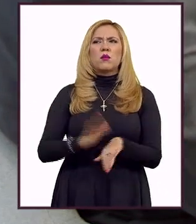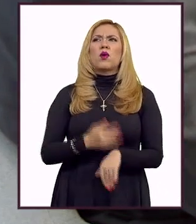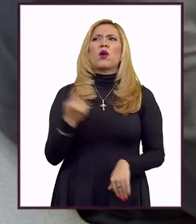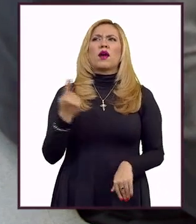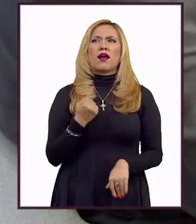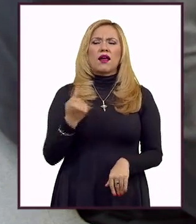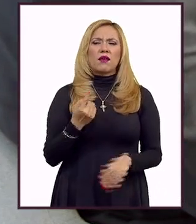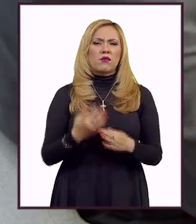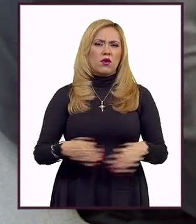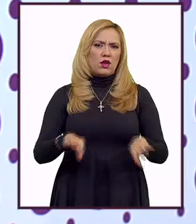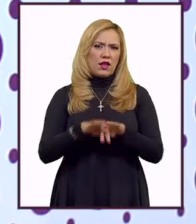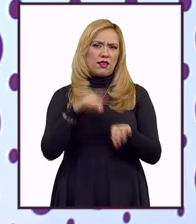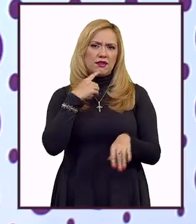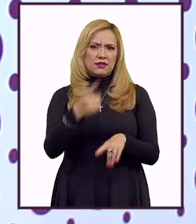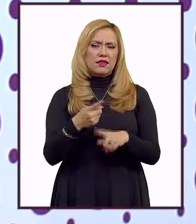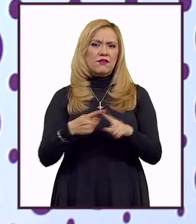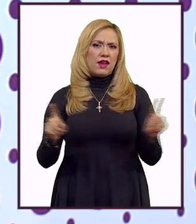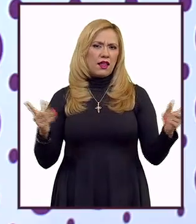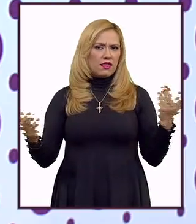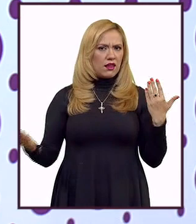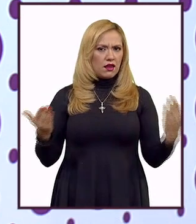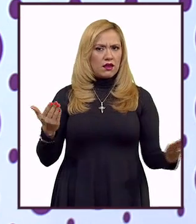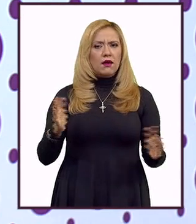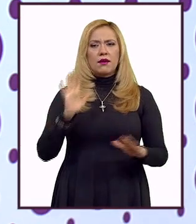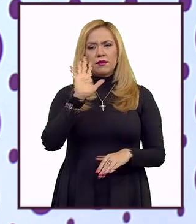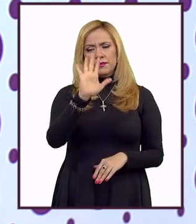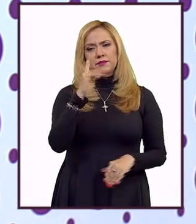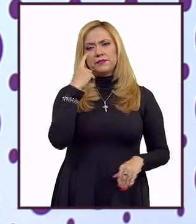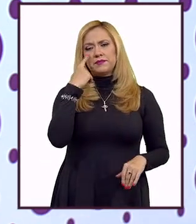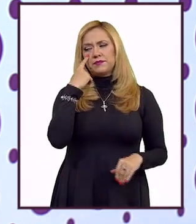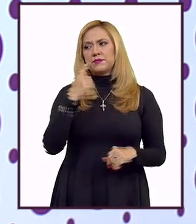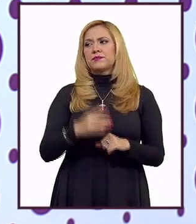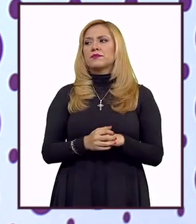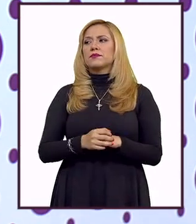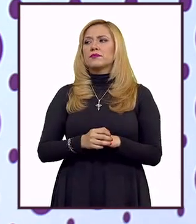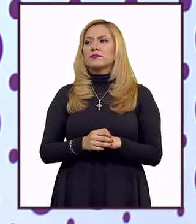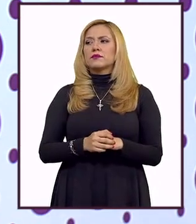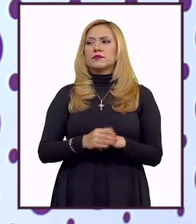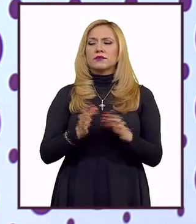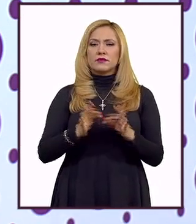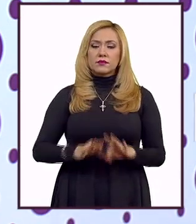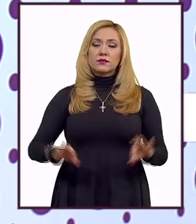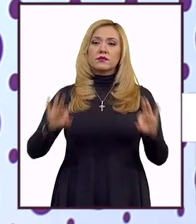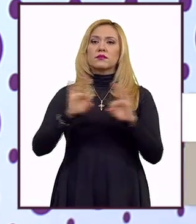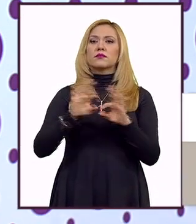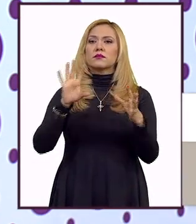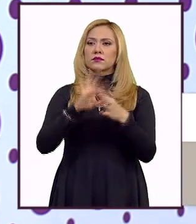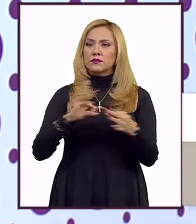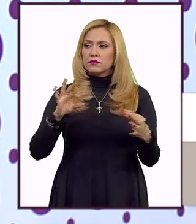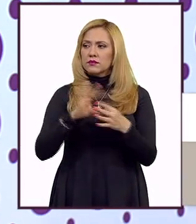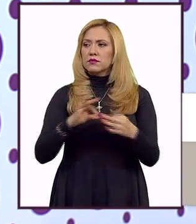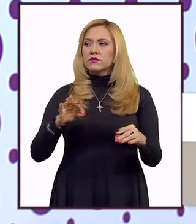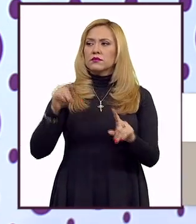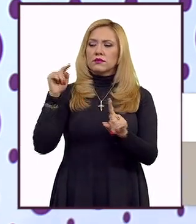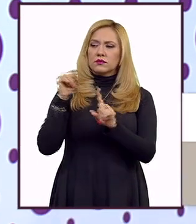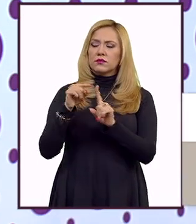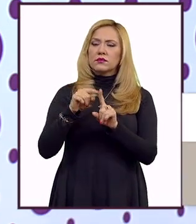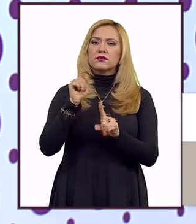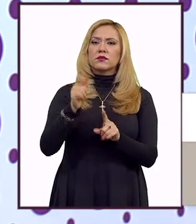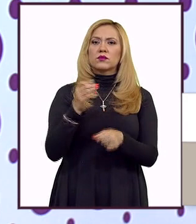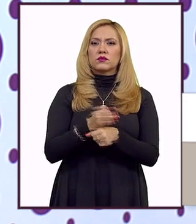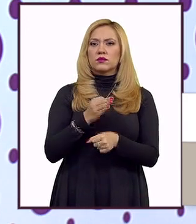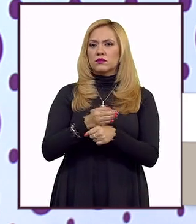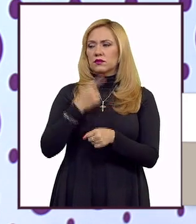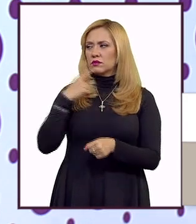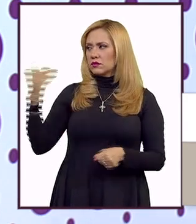es relevante hacer la distinción? Fíjate, Roberto, que es relevante hacer la distinción en un punto en particular que acaba de